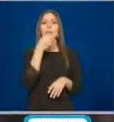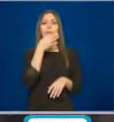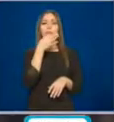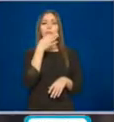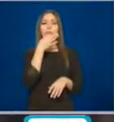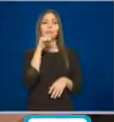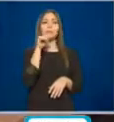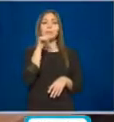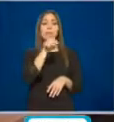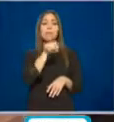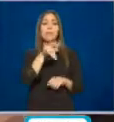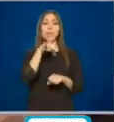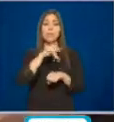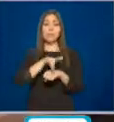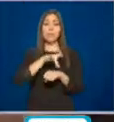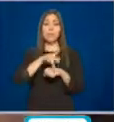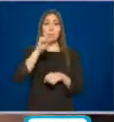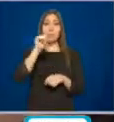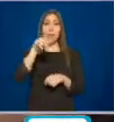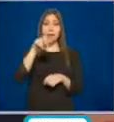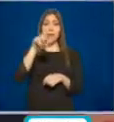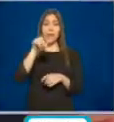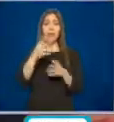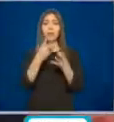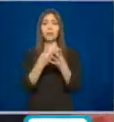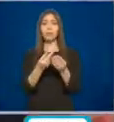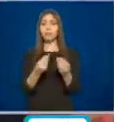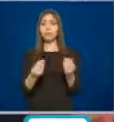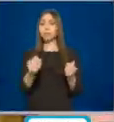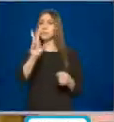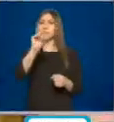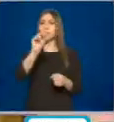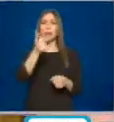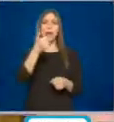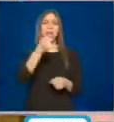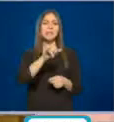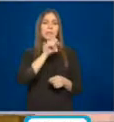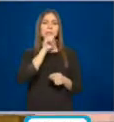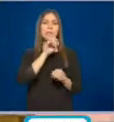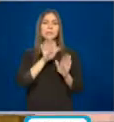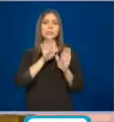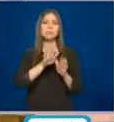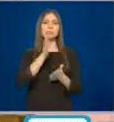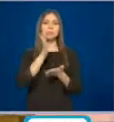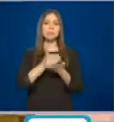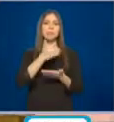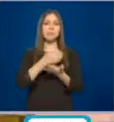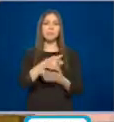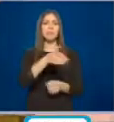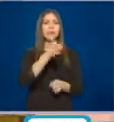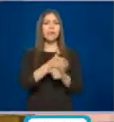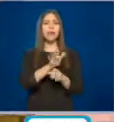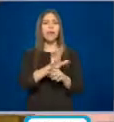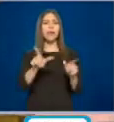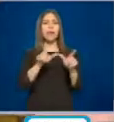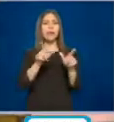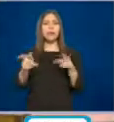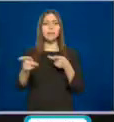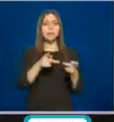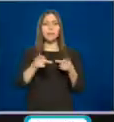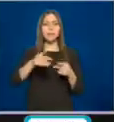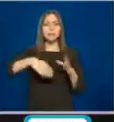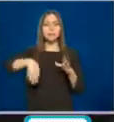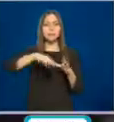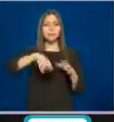No, chef? no No. gratina este Sí. queso, simplemente se queda así. Ahora, bien. si se dan cuenta, traje ya una mezcla ya preparada. Ah, ¿es se esto?